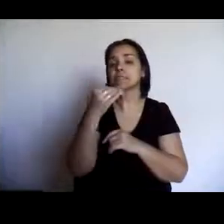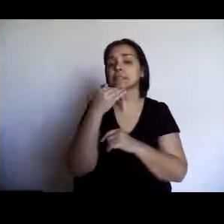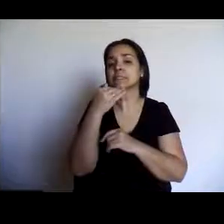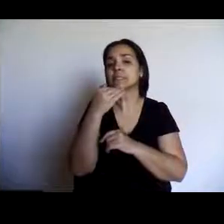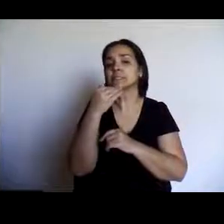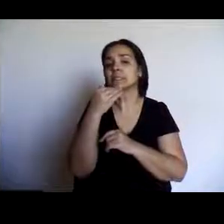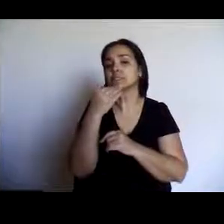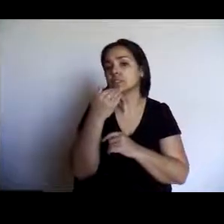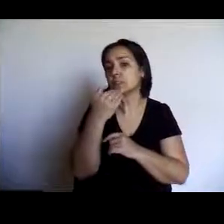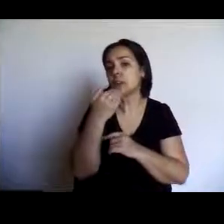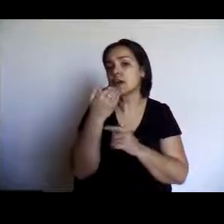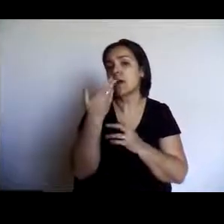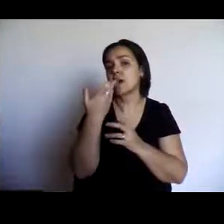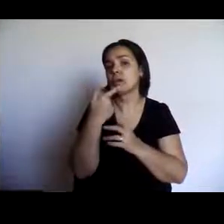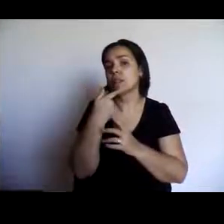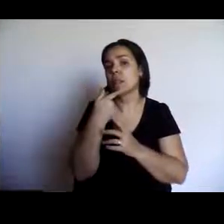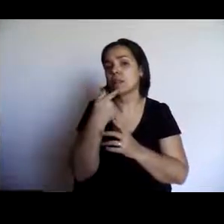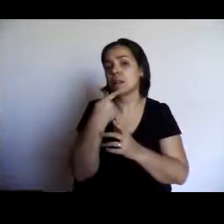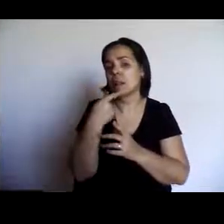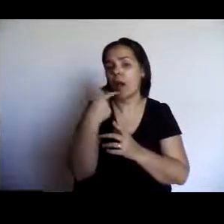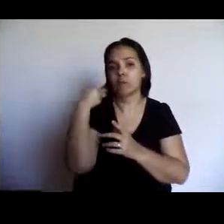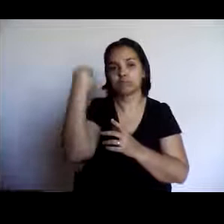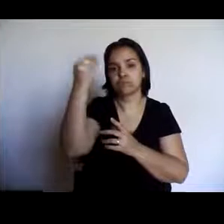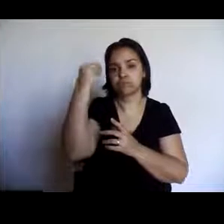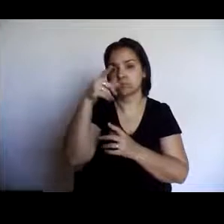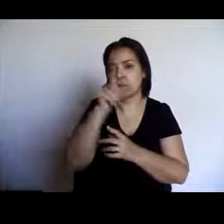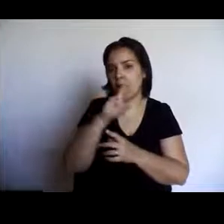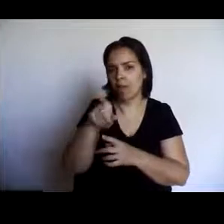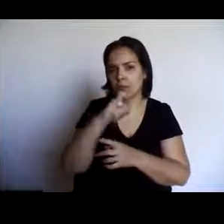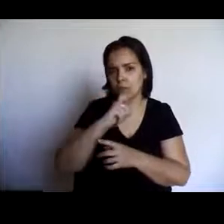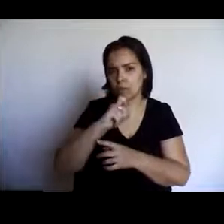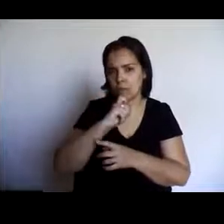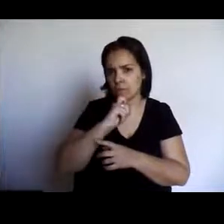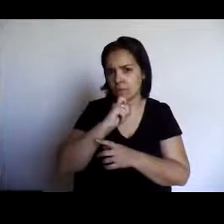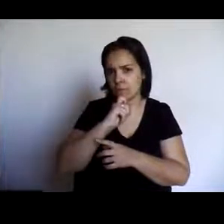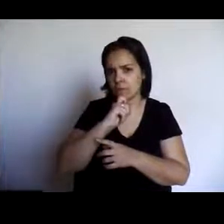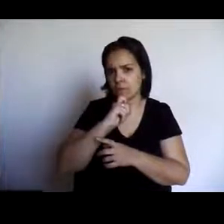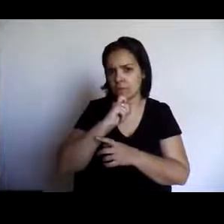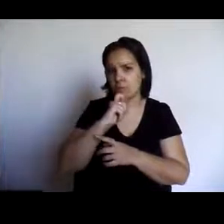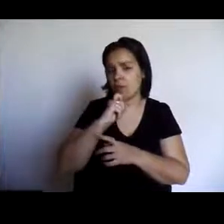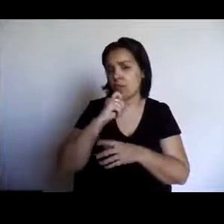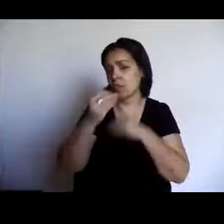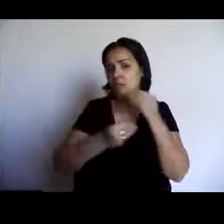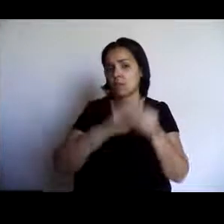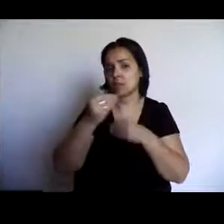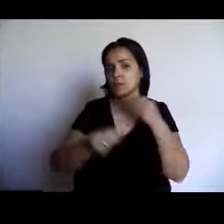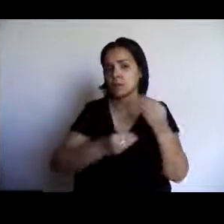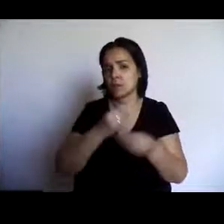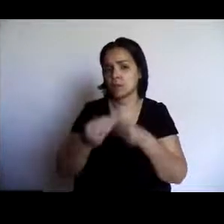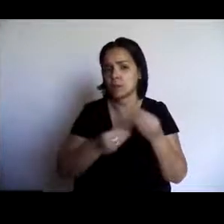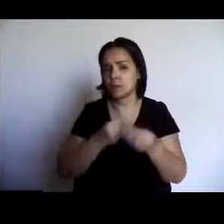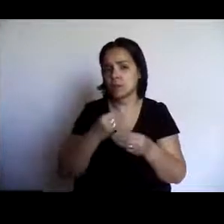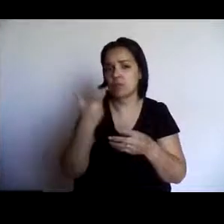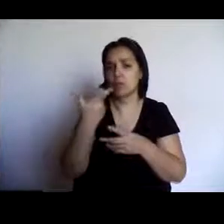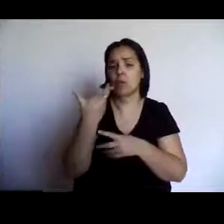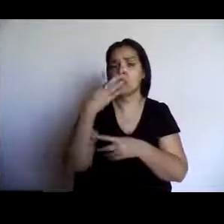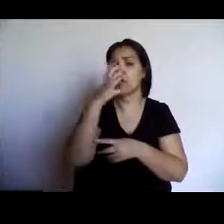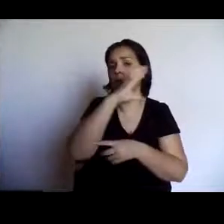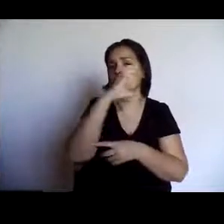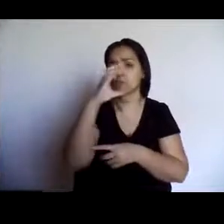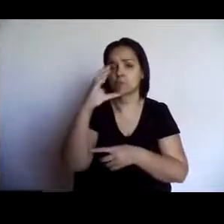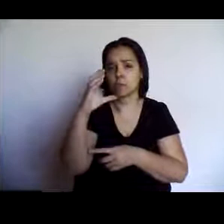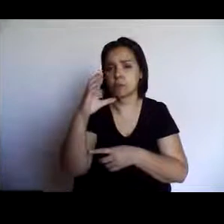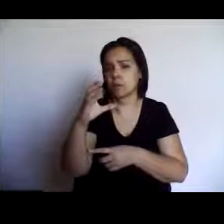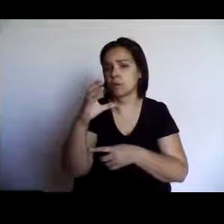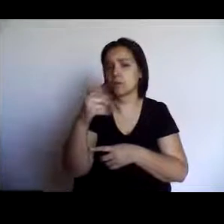expresión, sería impensable o muy difícil de ejecutar. Con el EDUSI de Cáceres, pues, podremos estar en